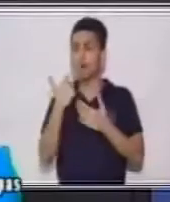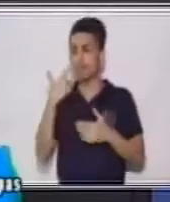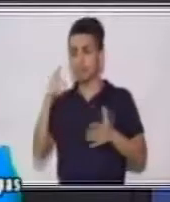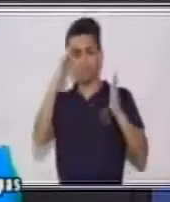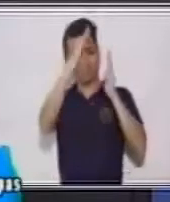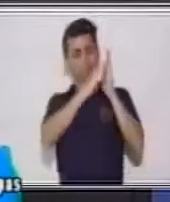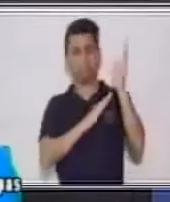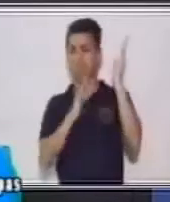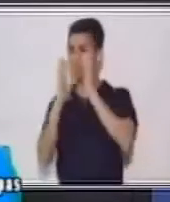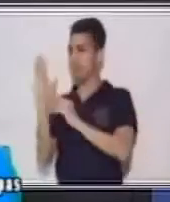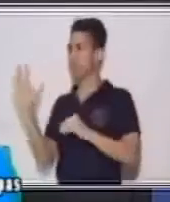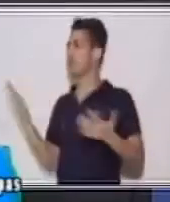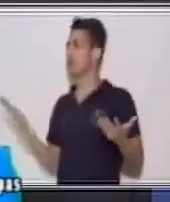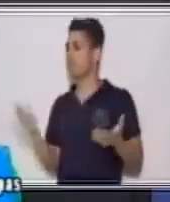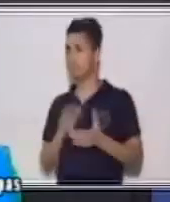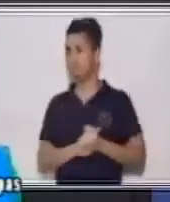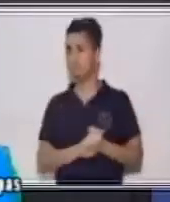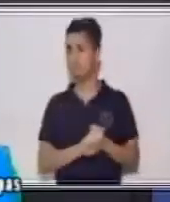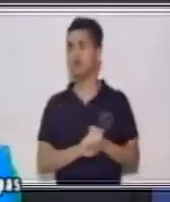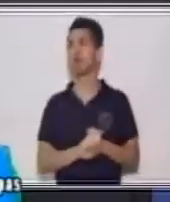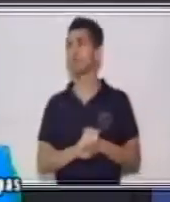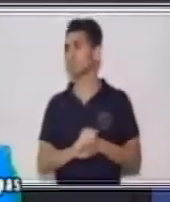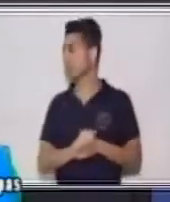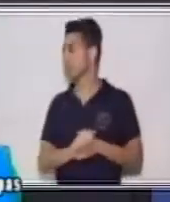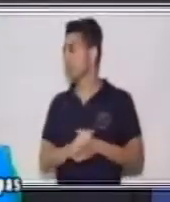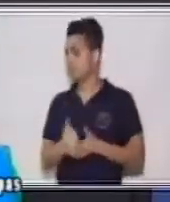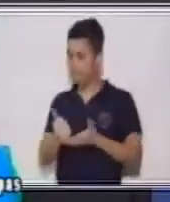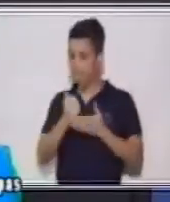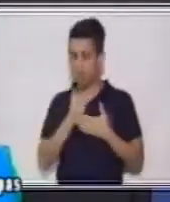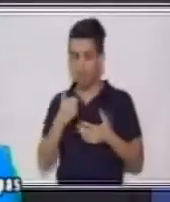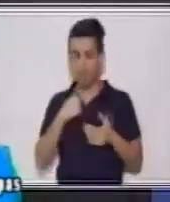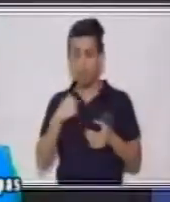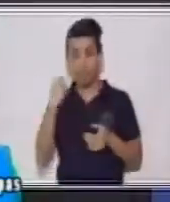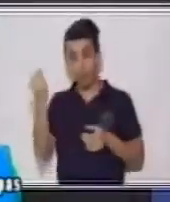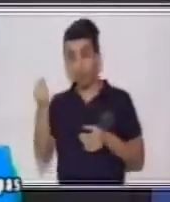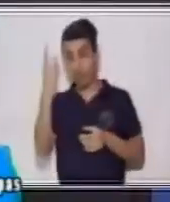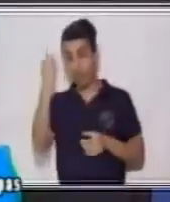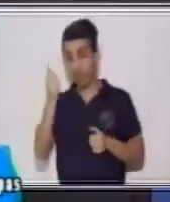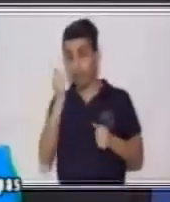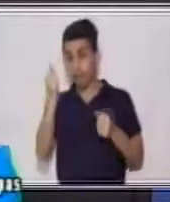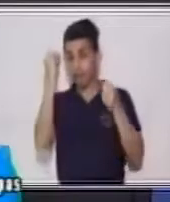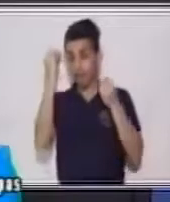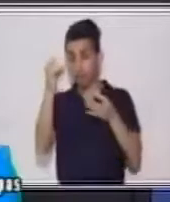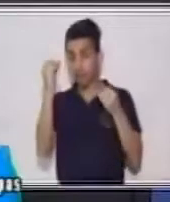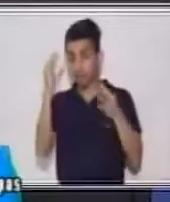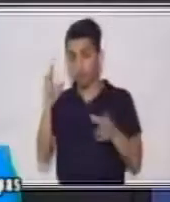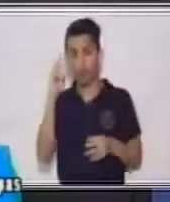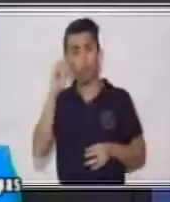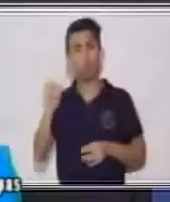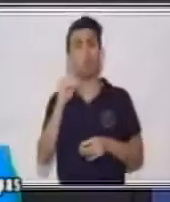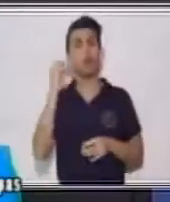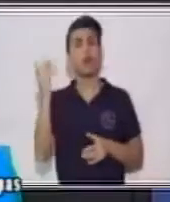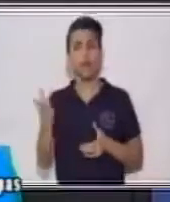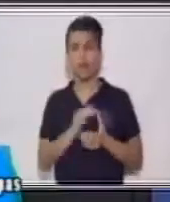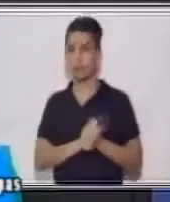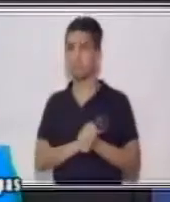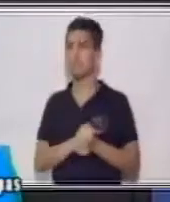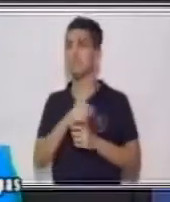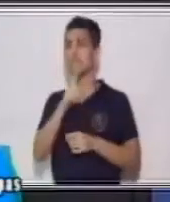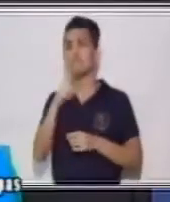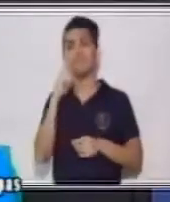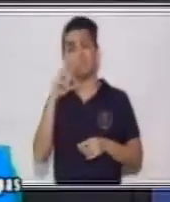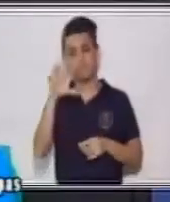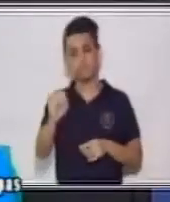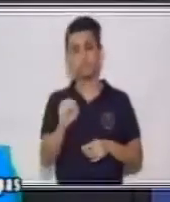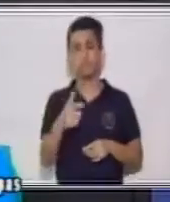Bueno, nos ayudan a comprender la información. ¿Por qué razón? ¿Te has dado cuenta que